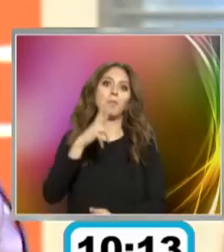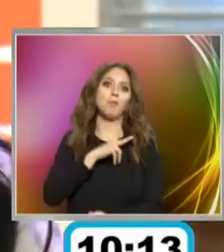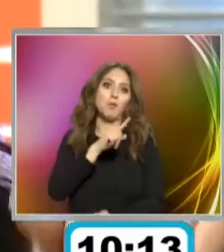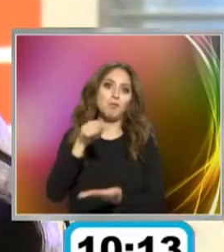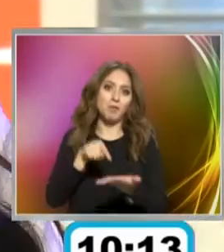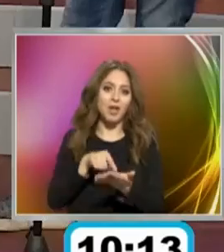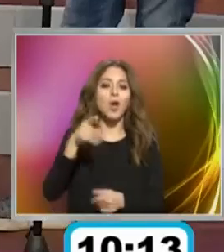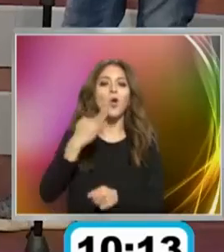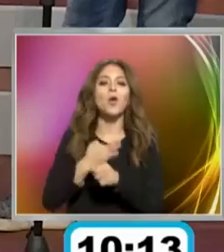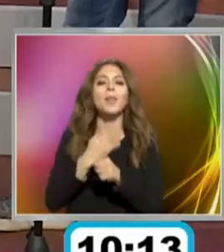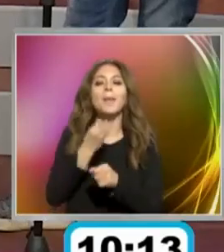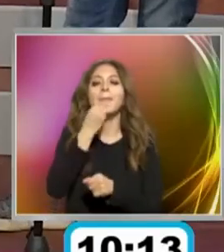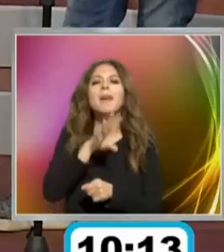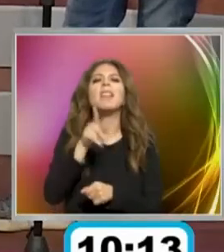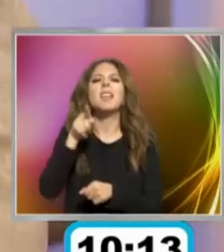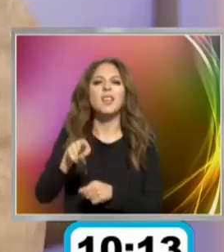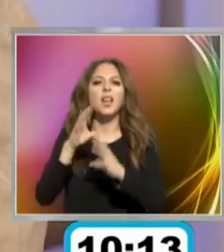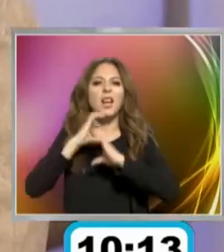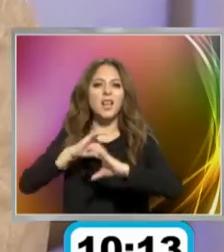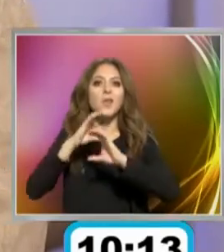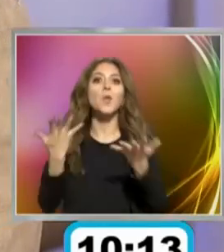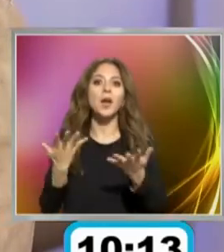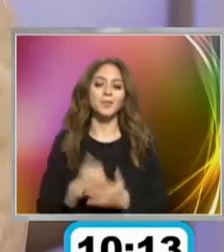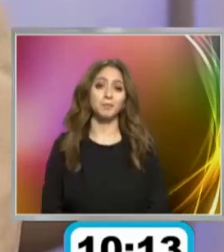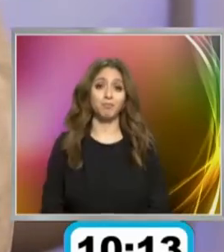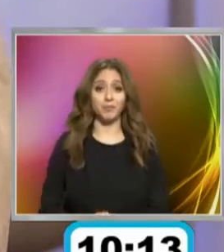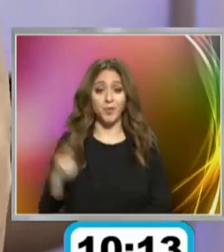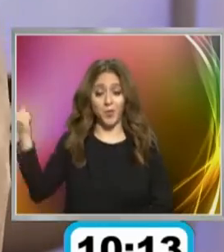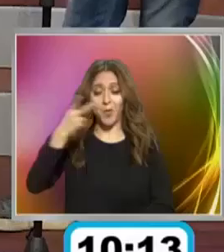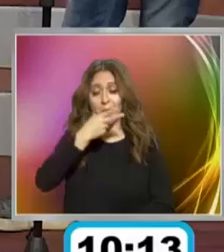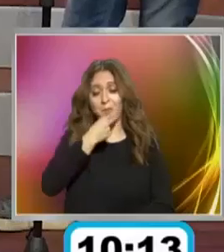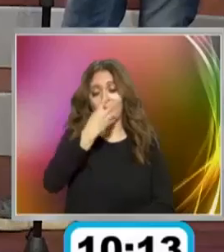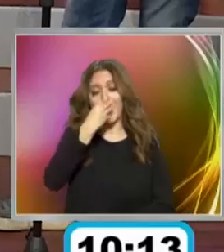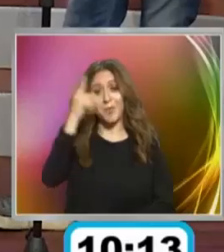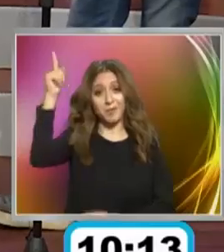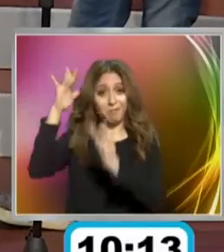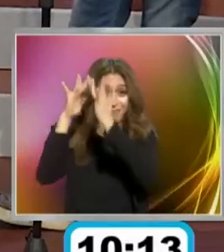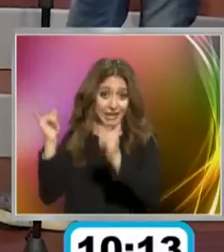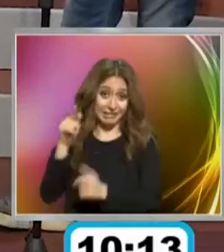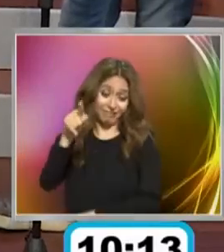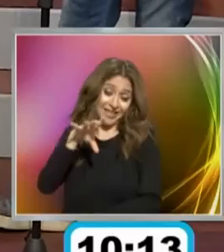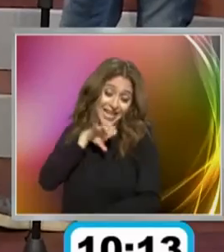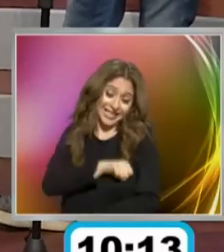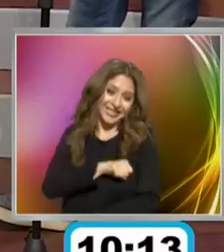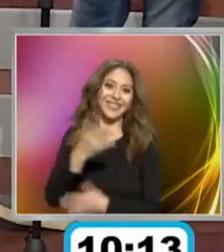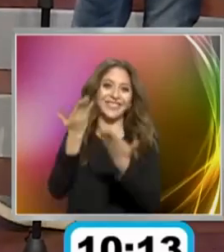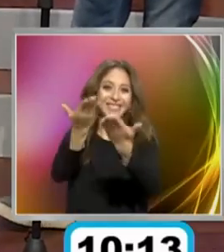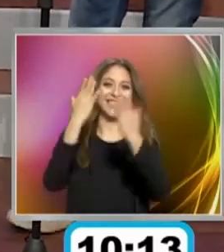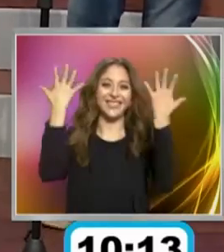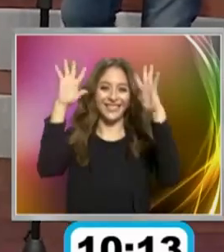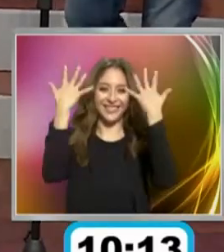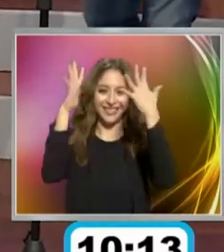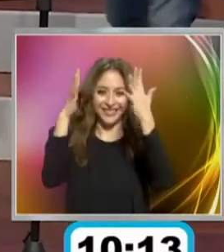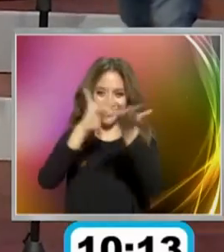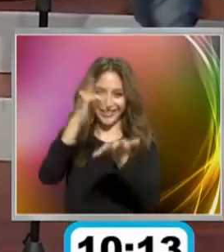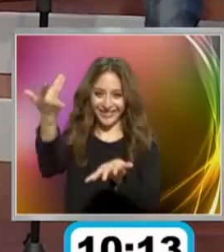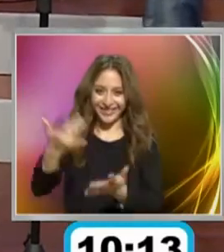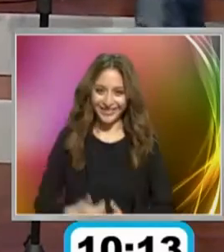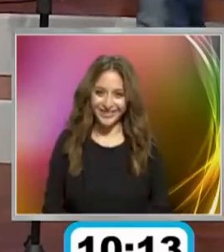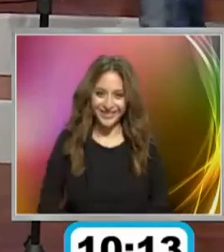maravilloso. ¿Qué vamos a oír entonces ahora? Pues Lobo Hombre en París, te la dedicamos a ti. Mi favorita. Tu favorita. Adelante. Para ti, Gaby.